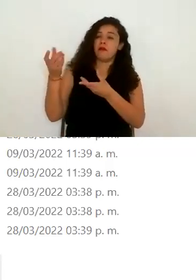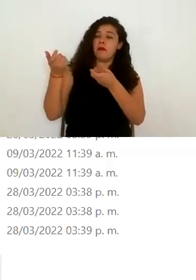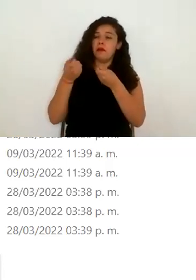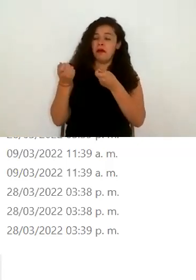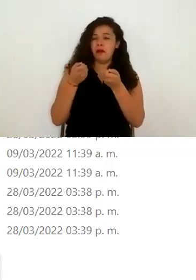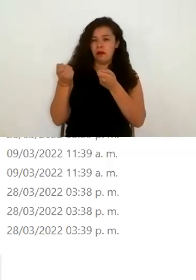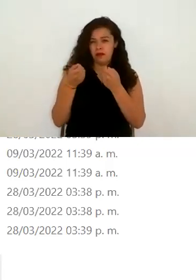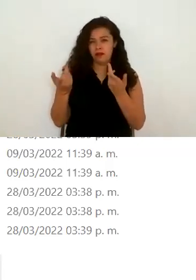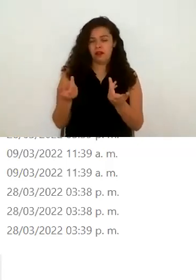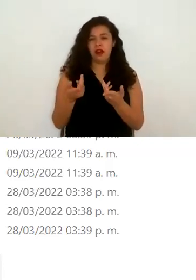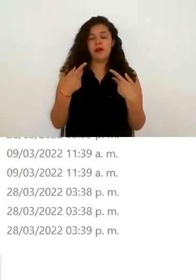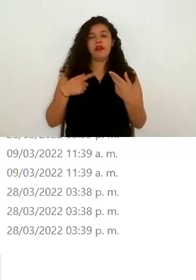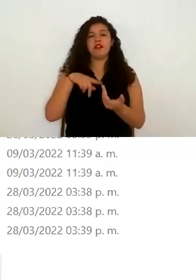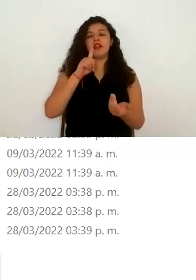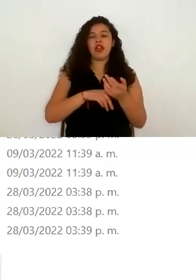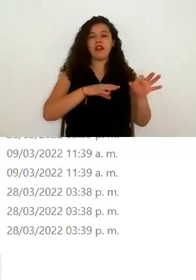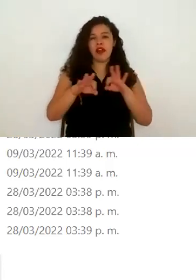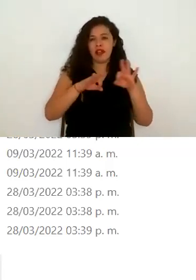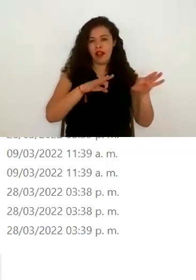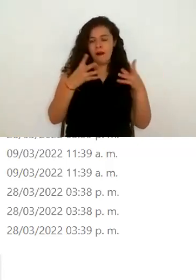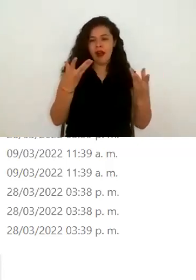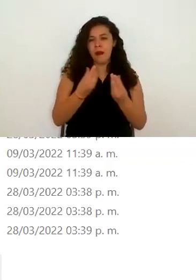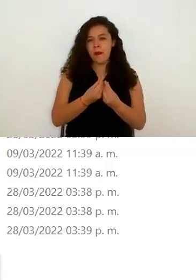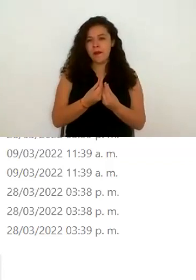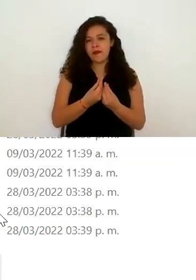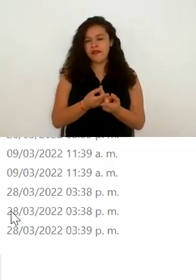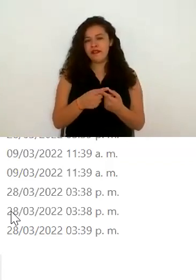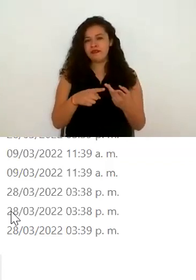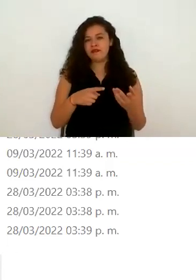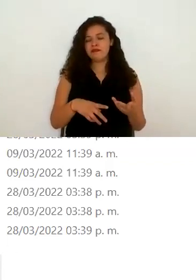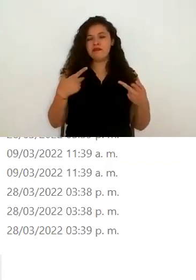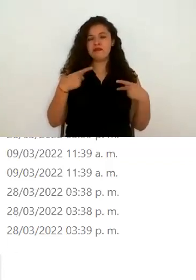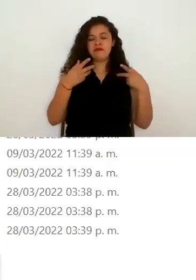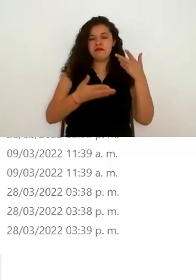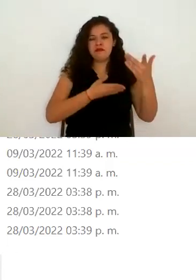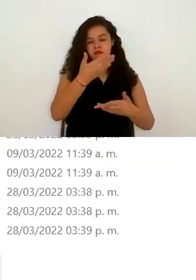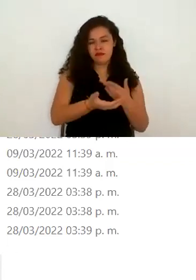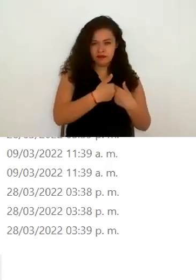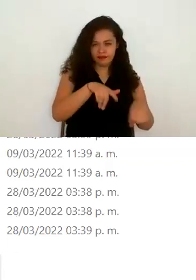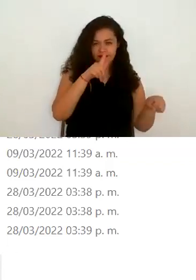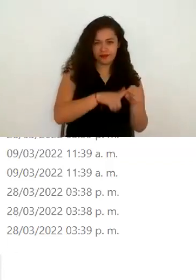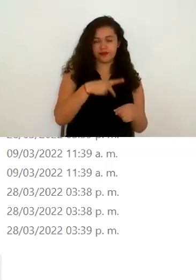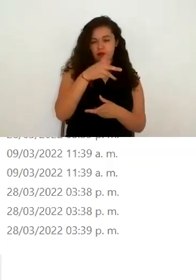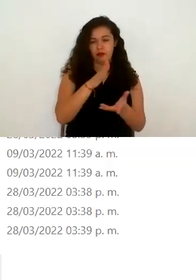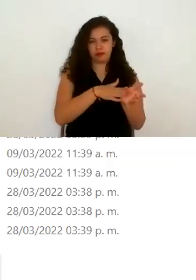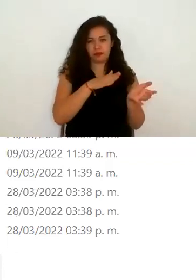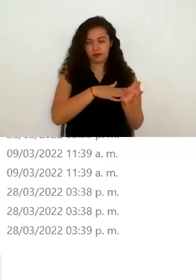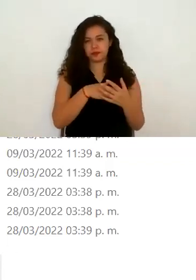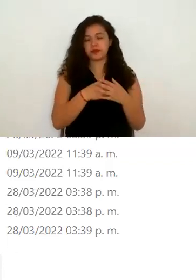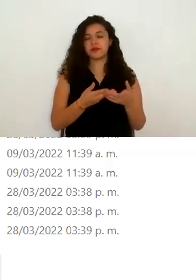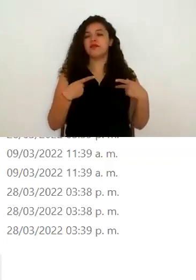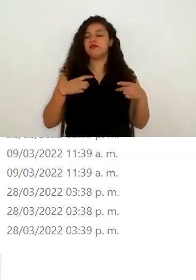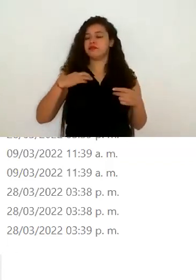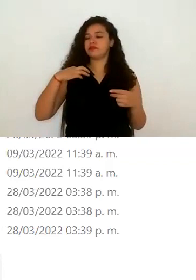los expedientes del personal que labora con ustedes, expedientes de prestadores de servicio social, tal vez expedientes de